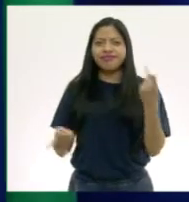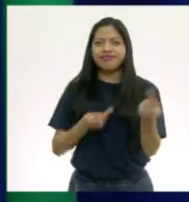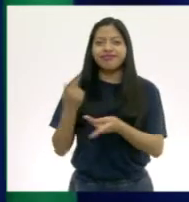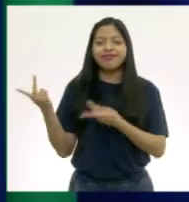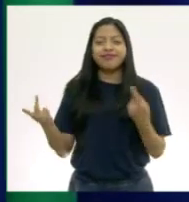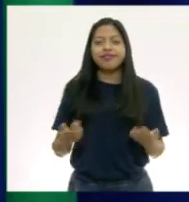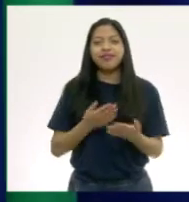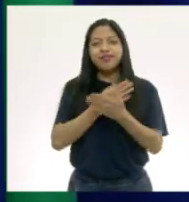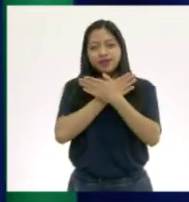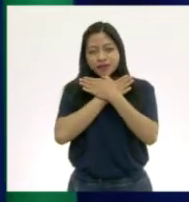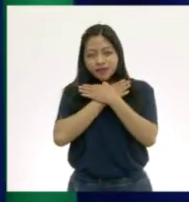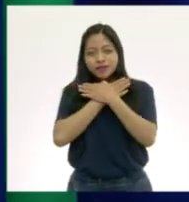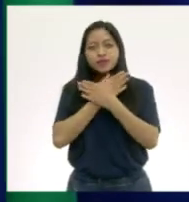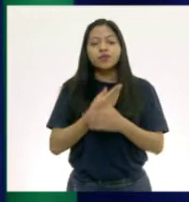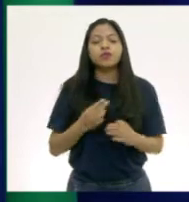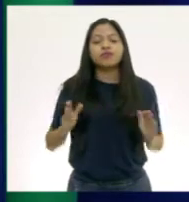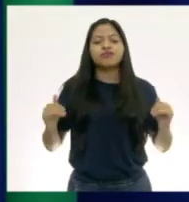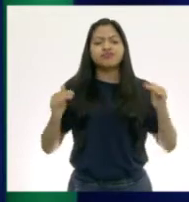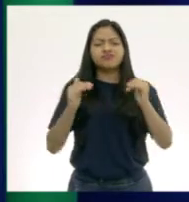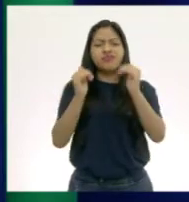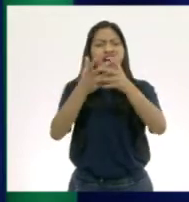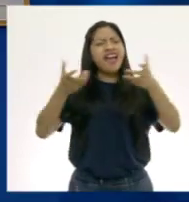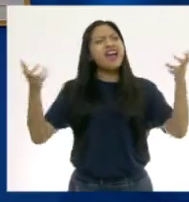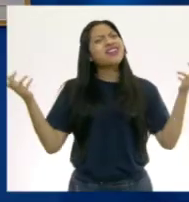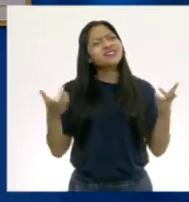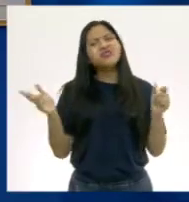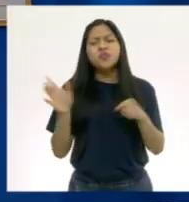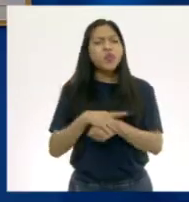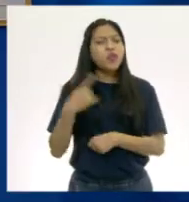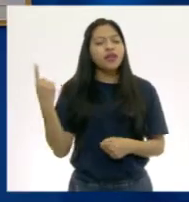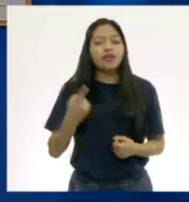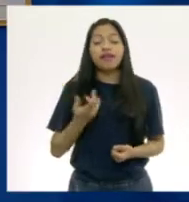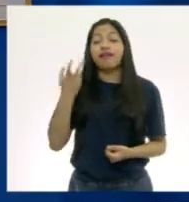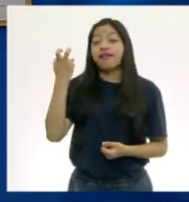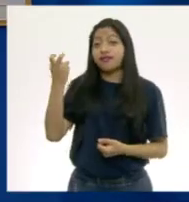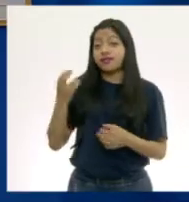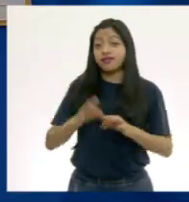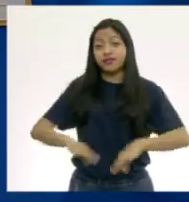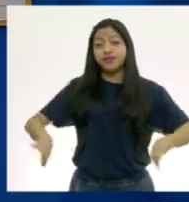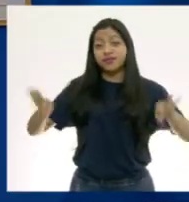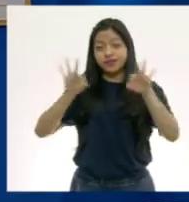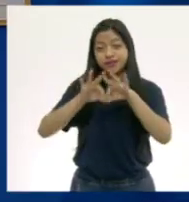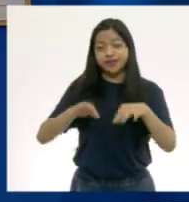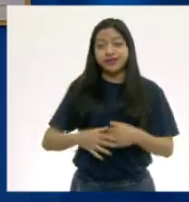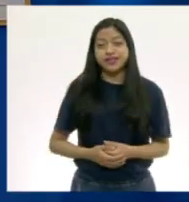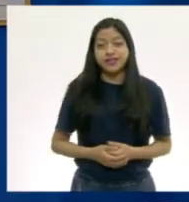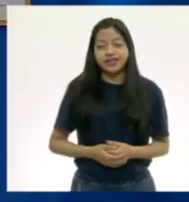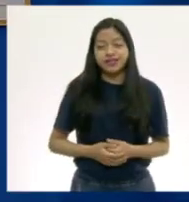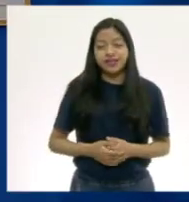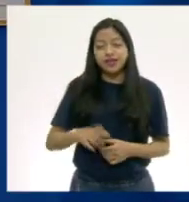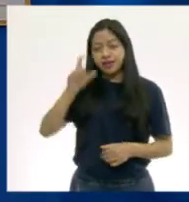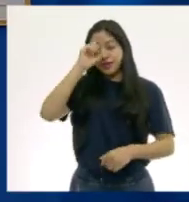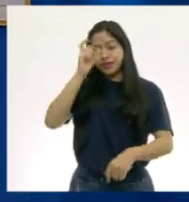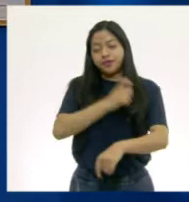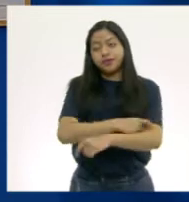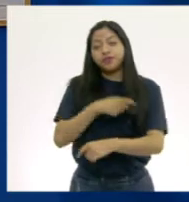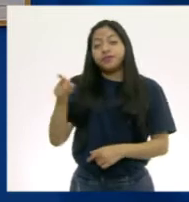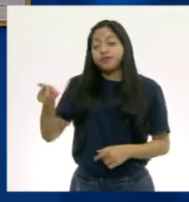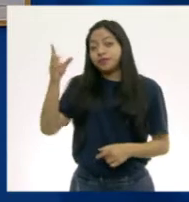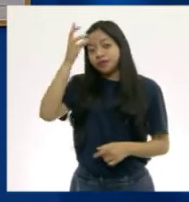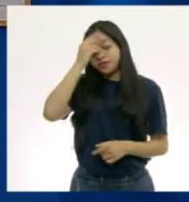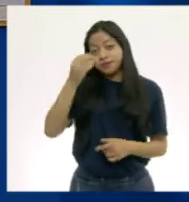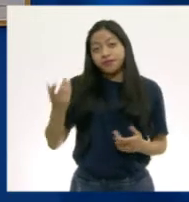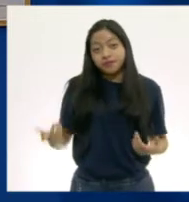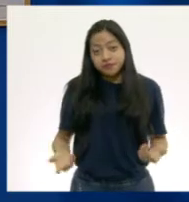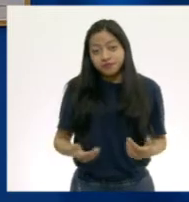las pirámides. ¿Por qué hacían todo eso? Sin duda, esa es una cosa muy importante de los egipcios que hay que conocer, ya que